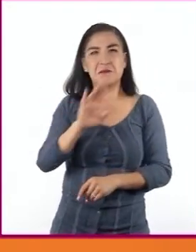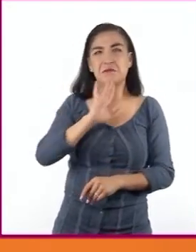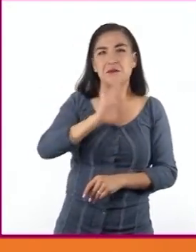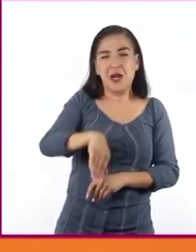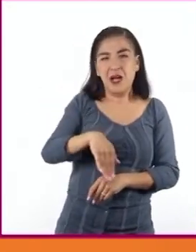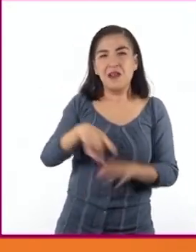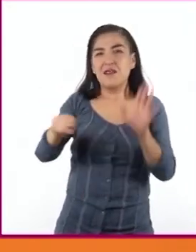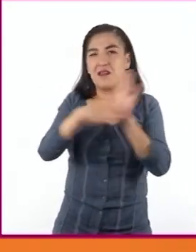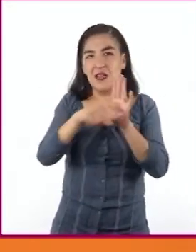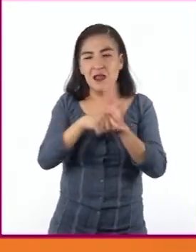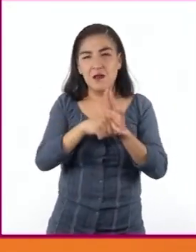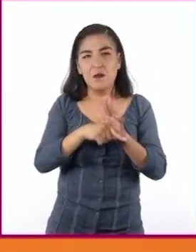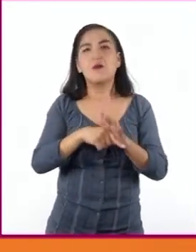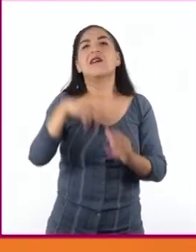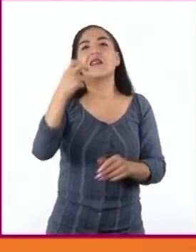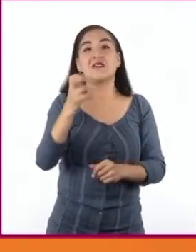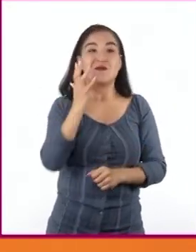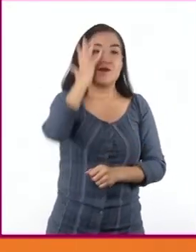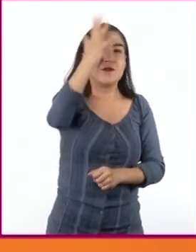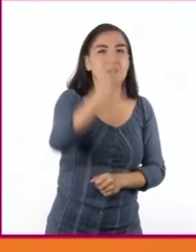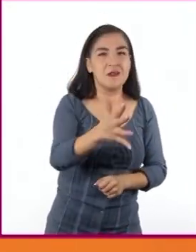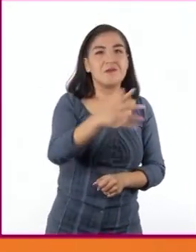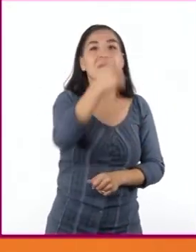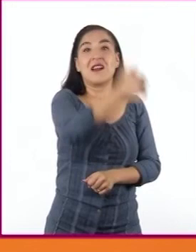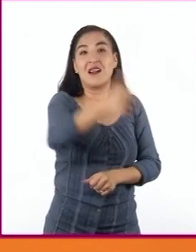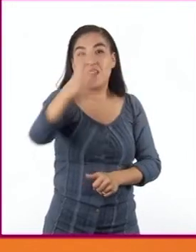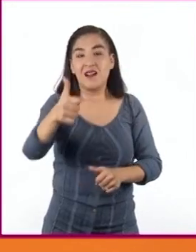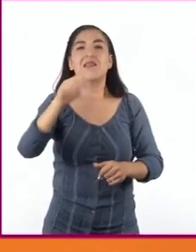puede influir en ustedes de manera negativa.